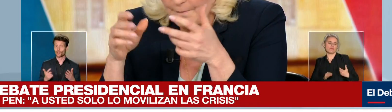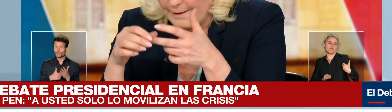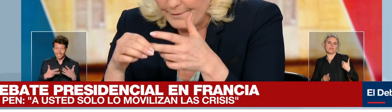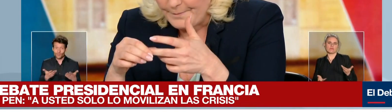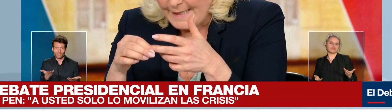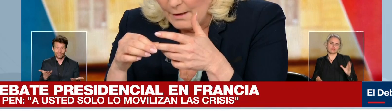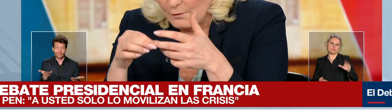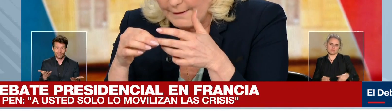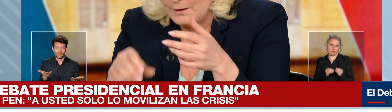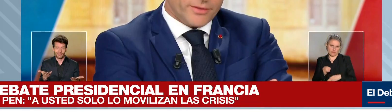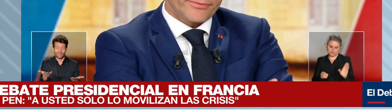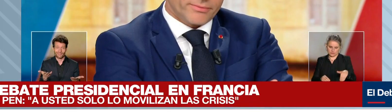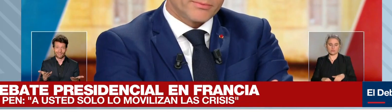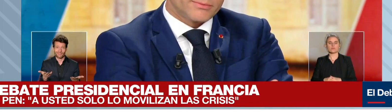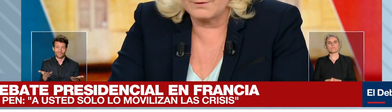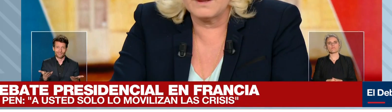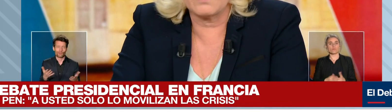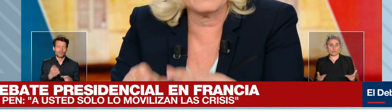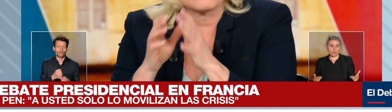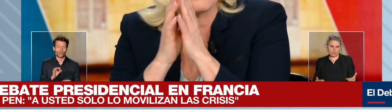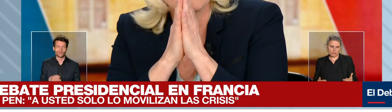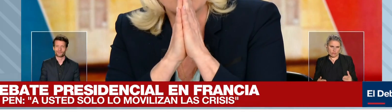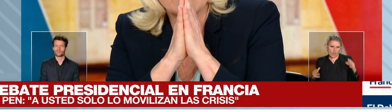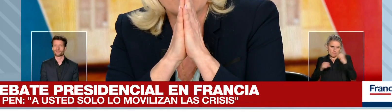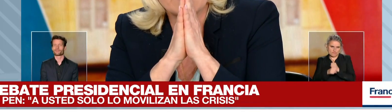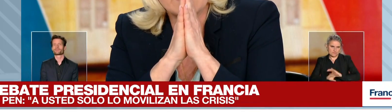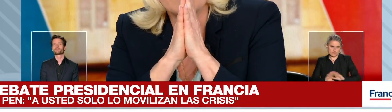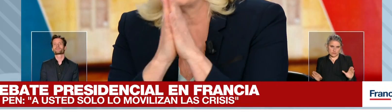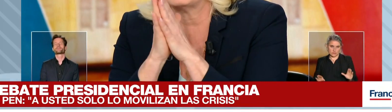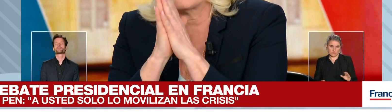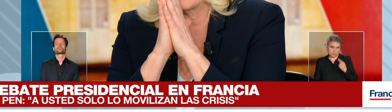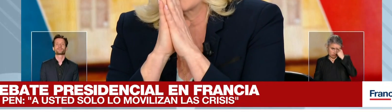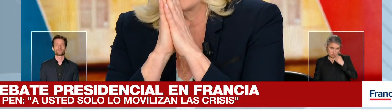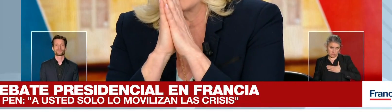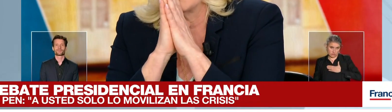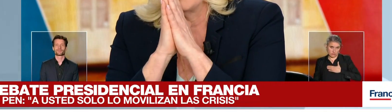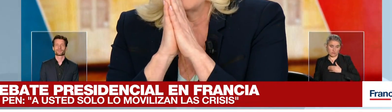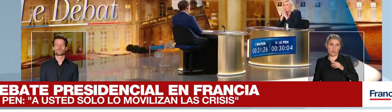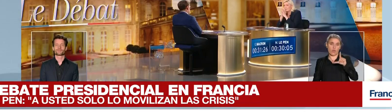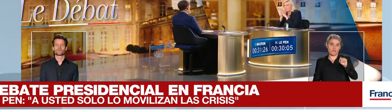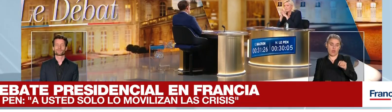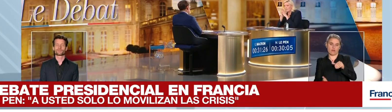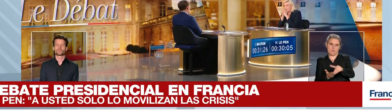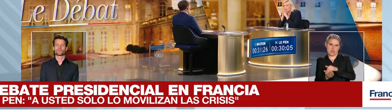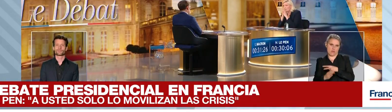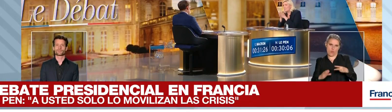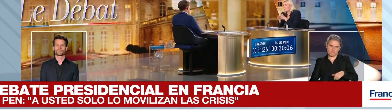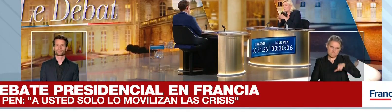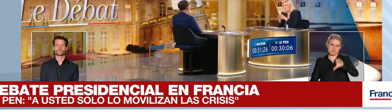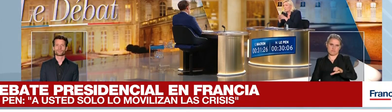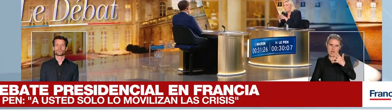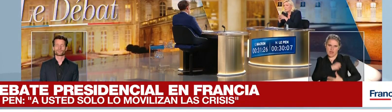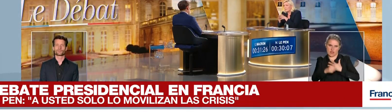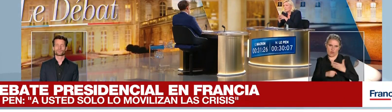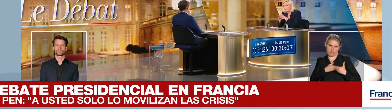2018, señora Le Pen. Las ayudas fueron suprimidas el año pasado. En fin, de cualquier manera, creo que hay que invertir 20.000 millones